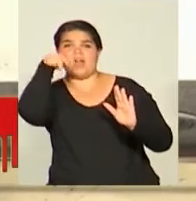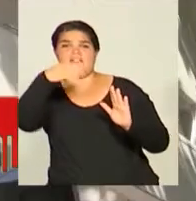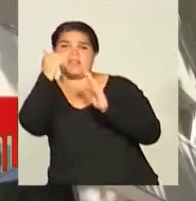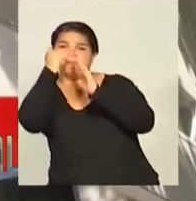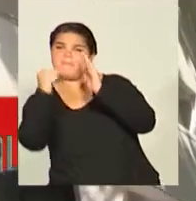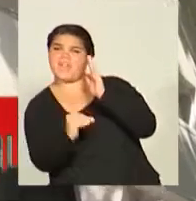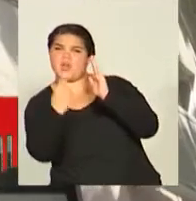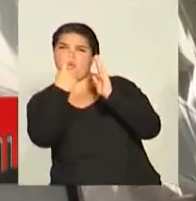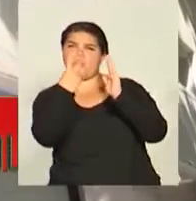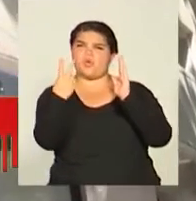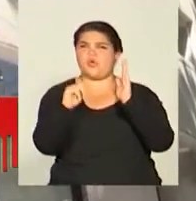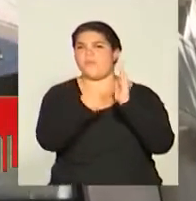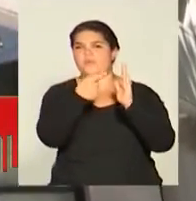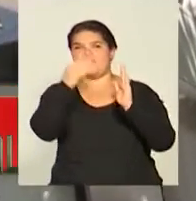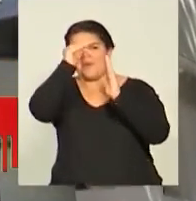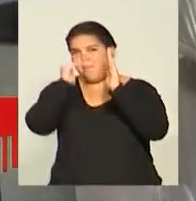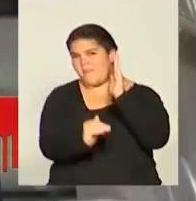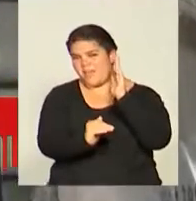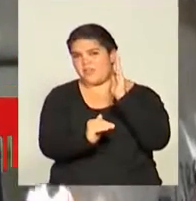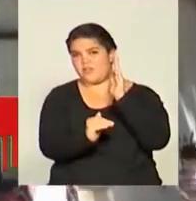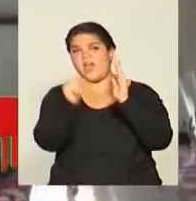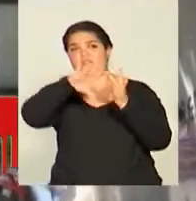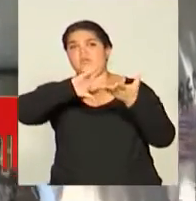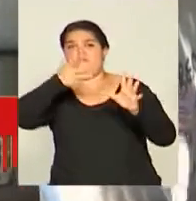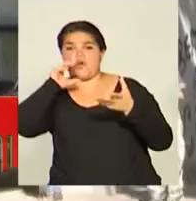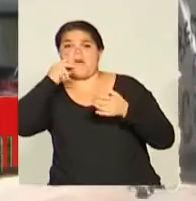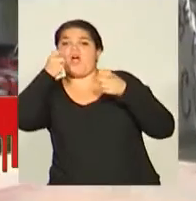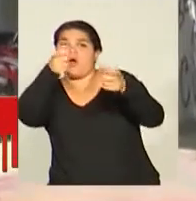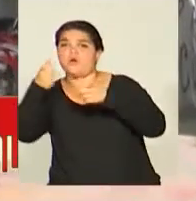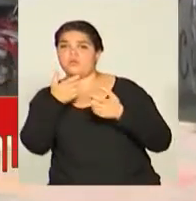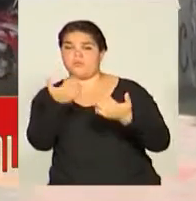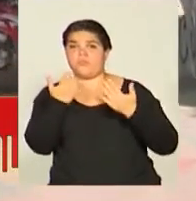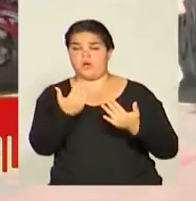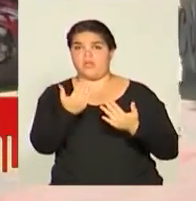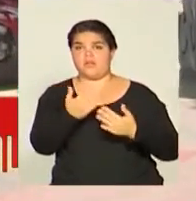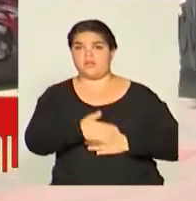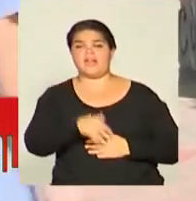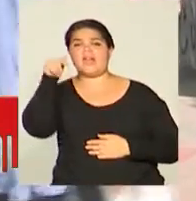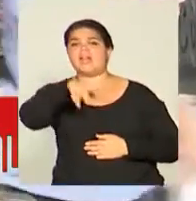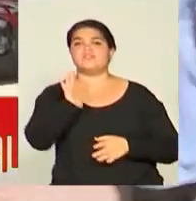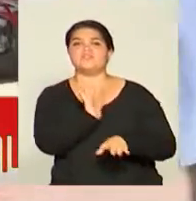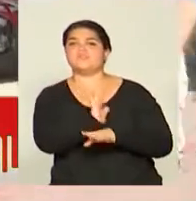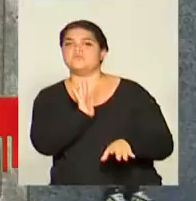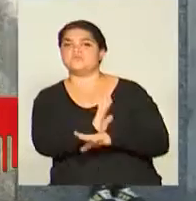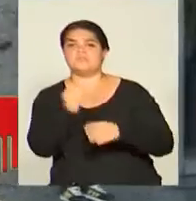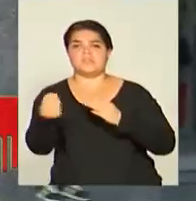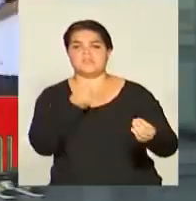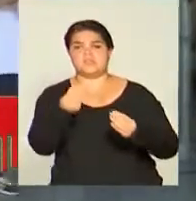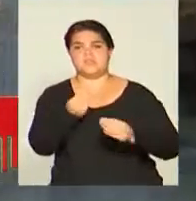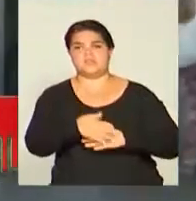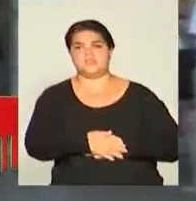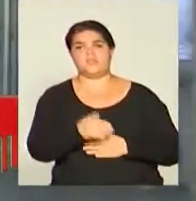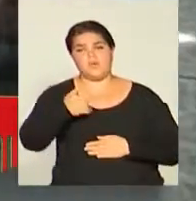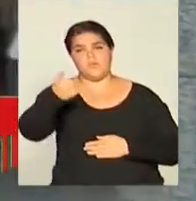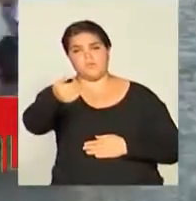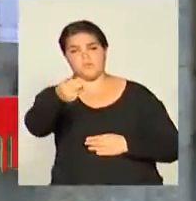2, es una buena señal gradual. Y con eso, bajando el déficit fiscal, vos bajás la necesidad de emisión monetaria,